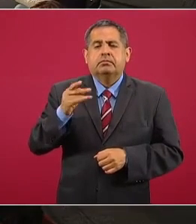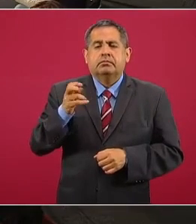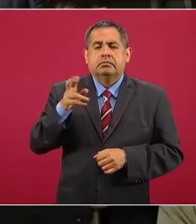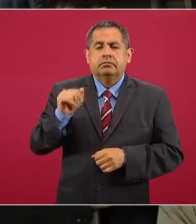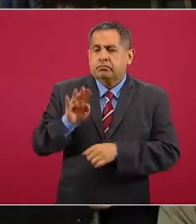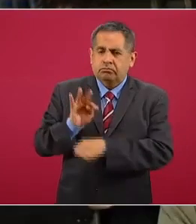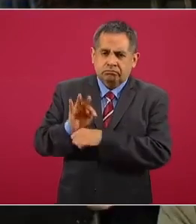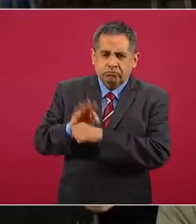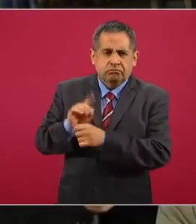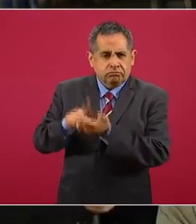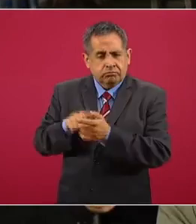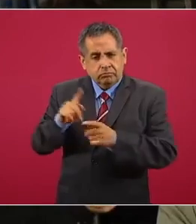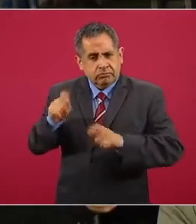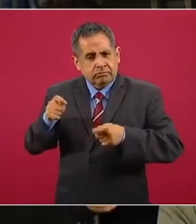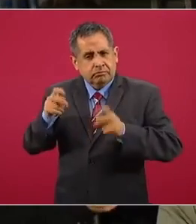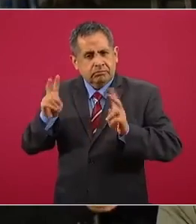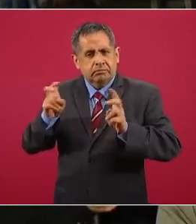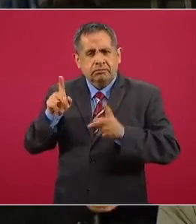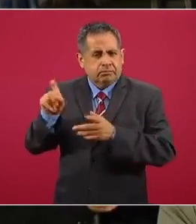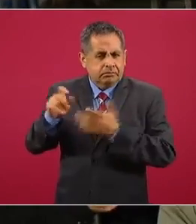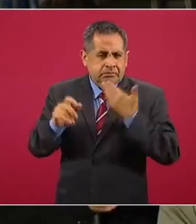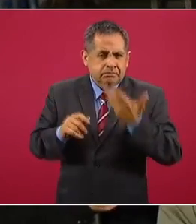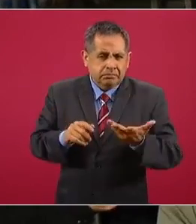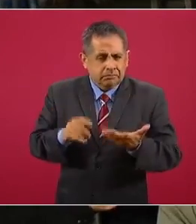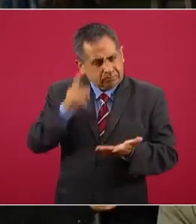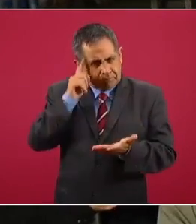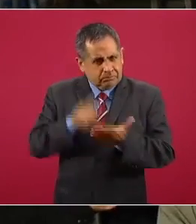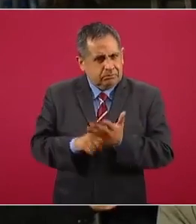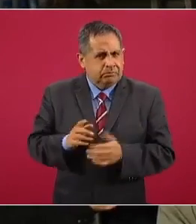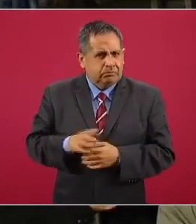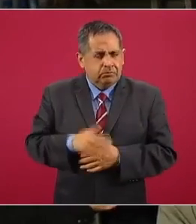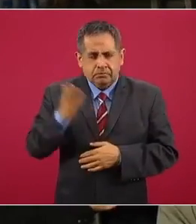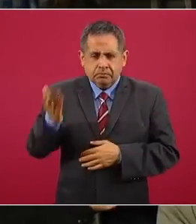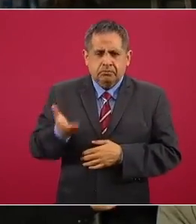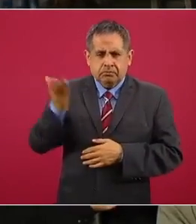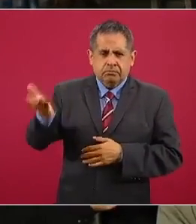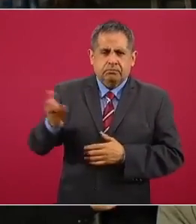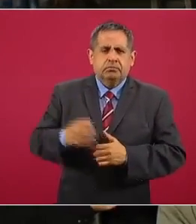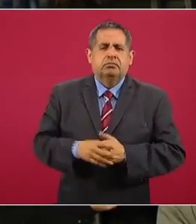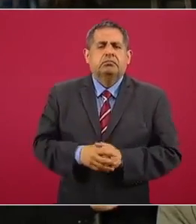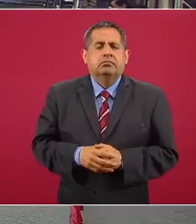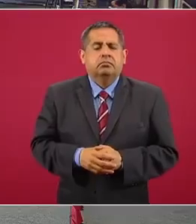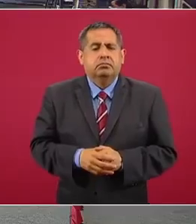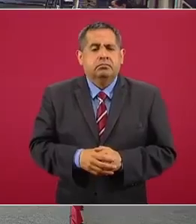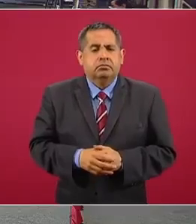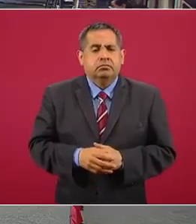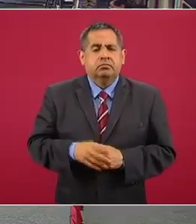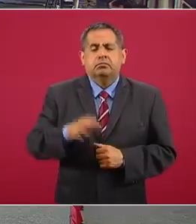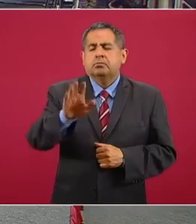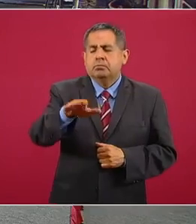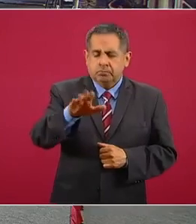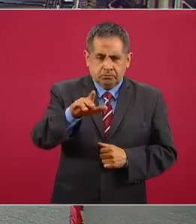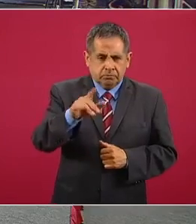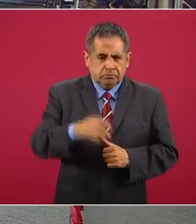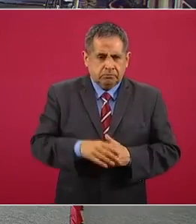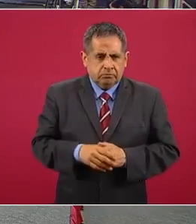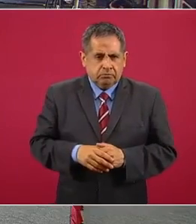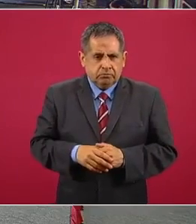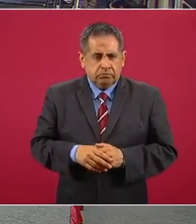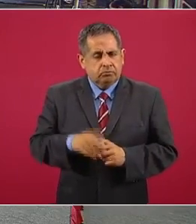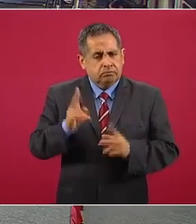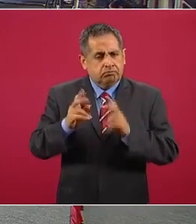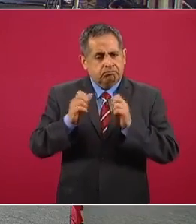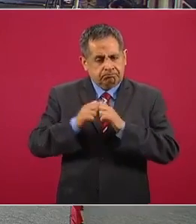por el tema del agua. Entonces, yo creo que sería una de las peticiones ¿por qué no hacemos